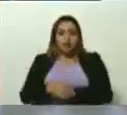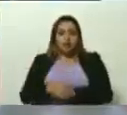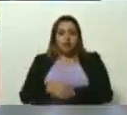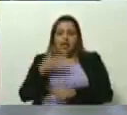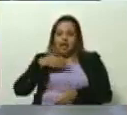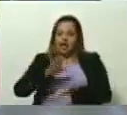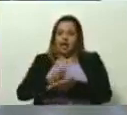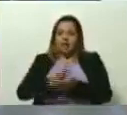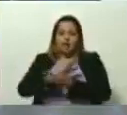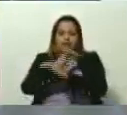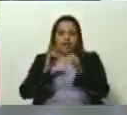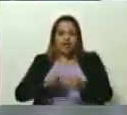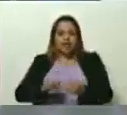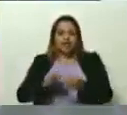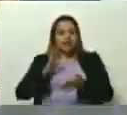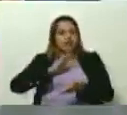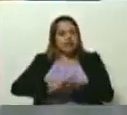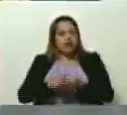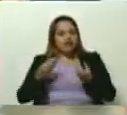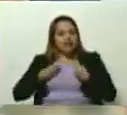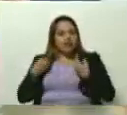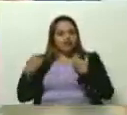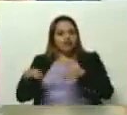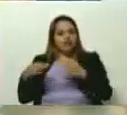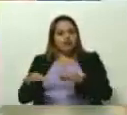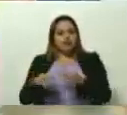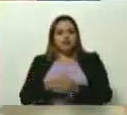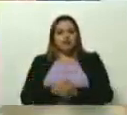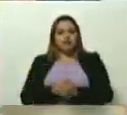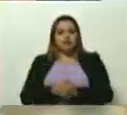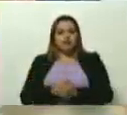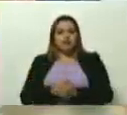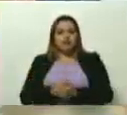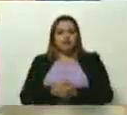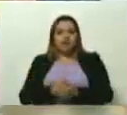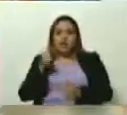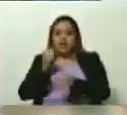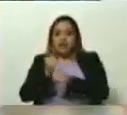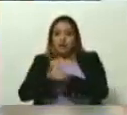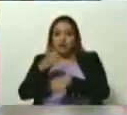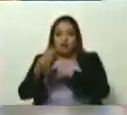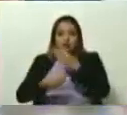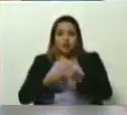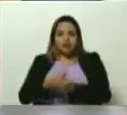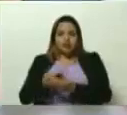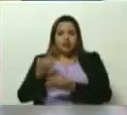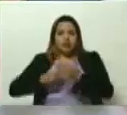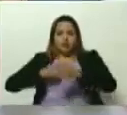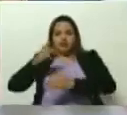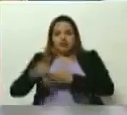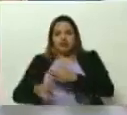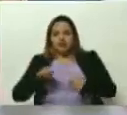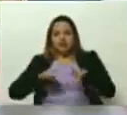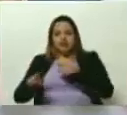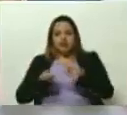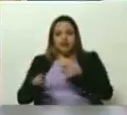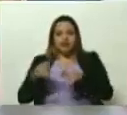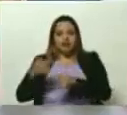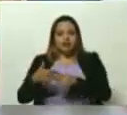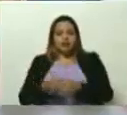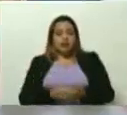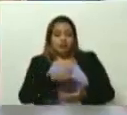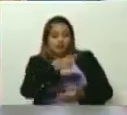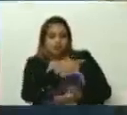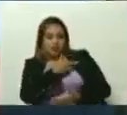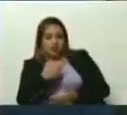la felicidad, la tranquilidad, su vida normal. Bueno, que es precisamente el trabajo que realizamos, tenemos un plan de gestión de riesgo. Ahí va,